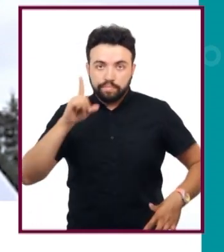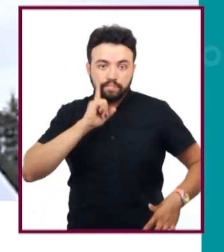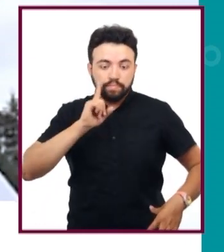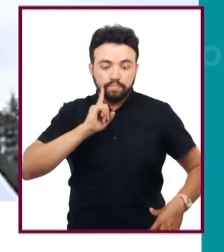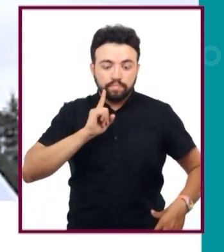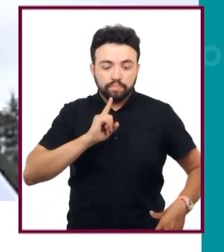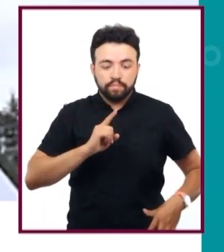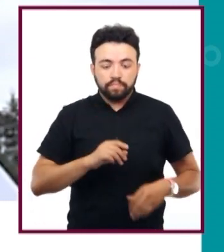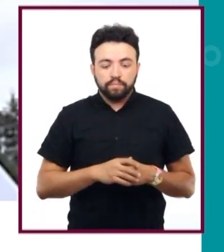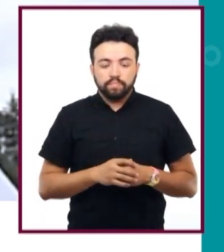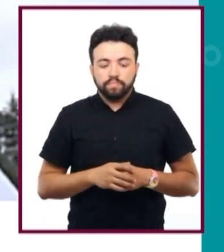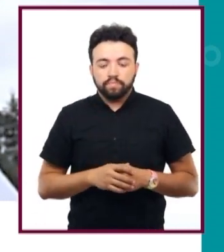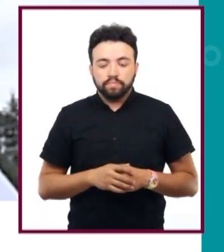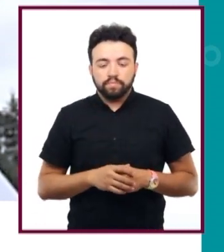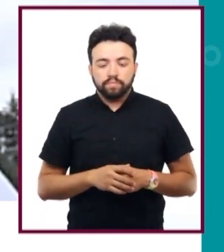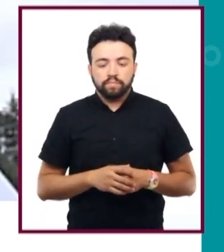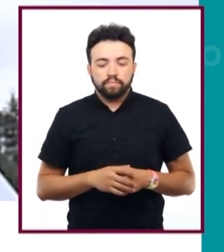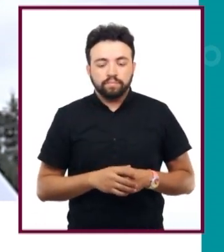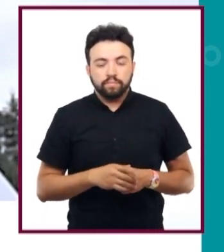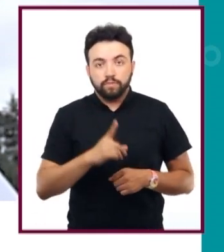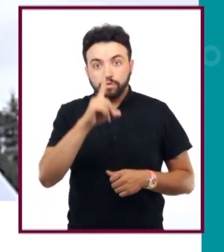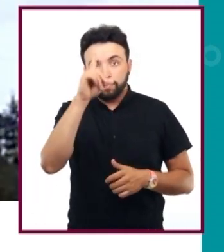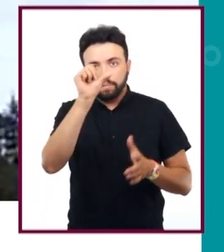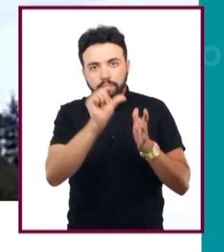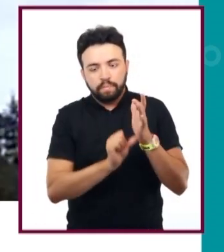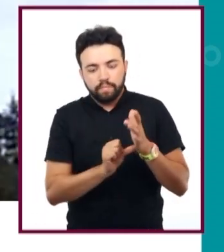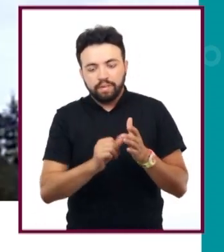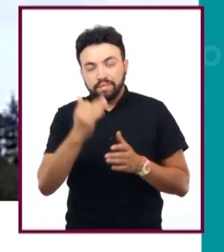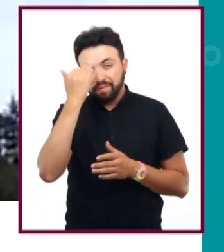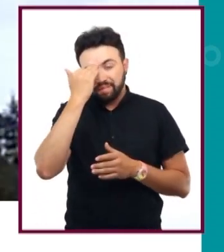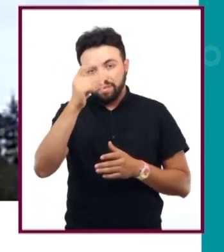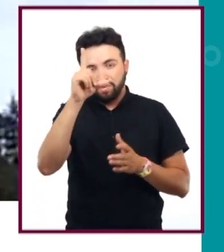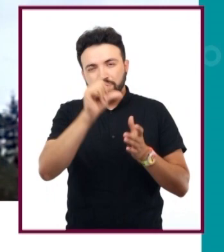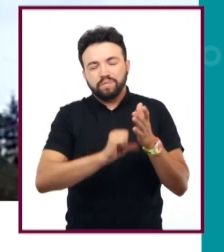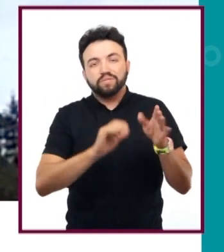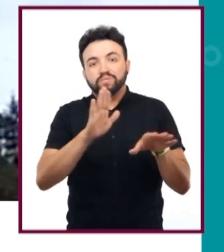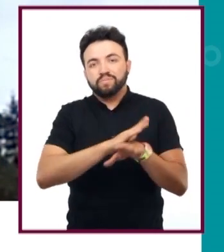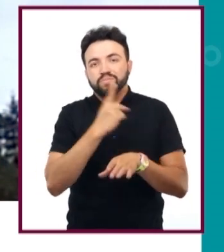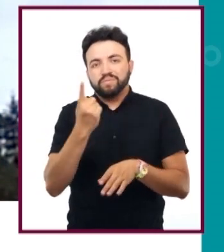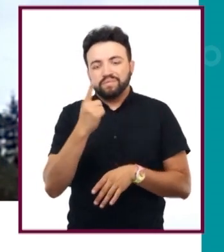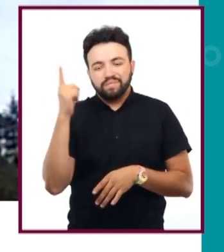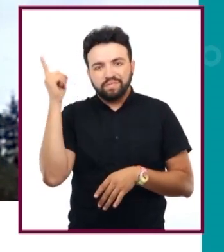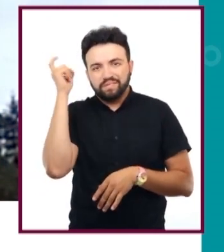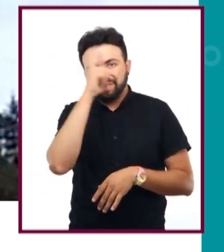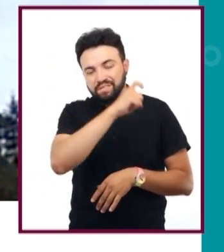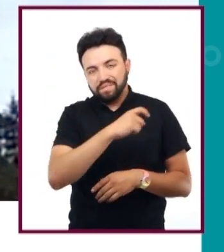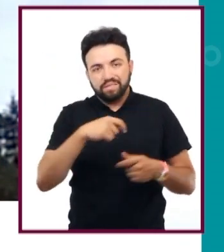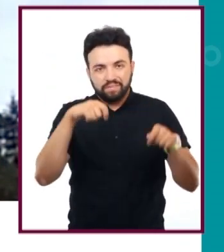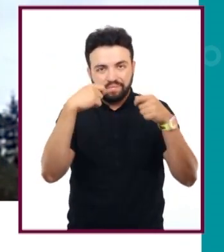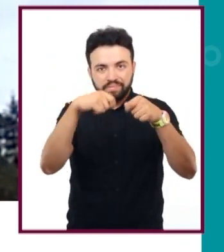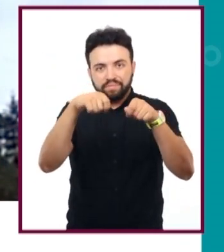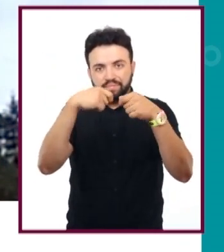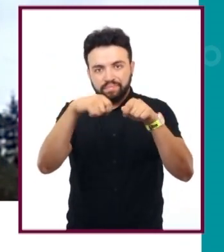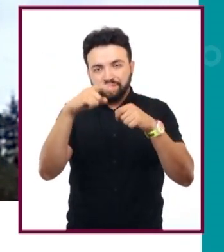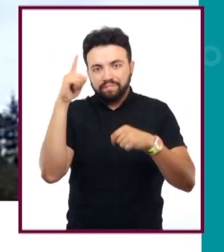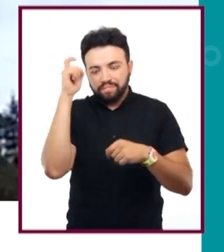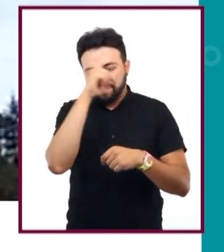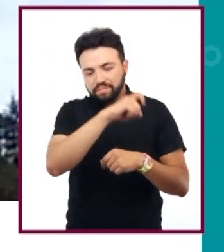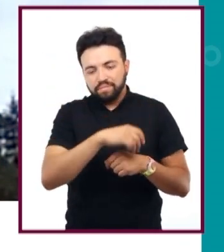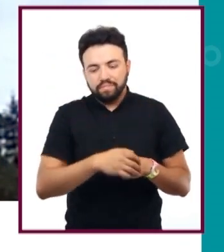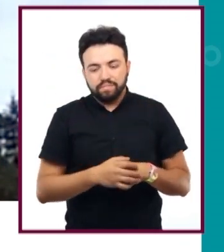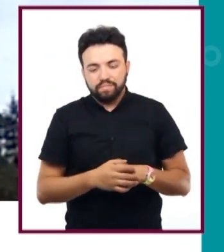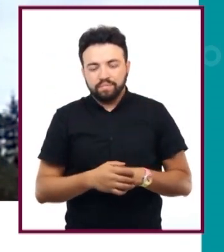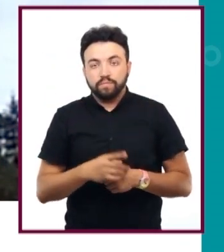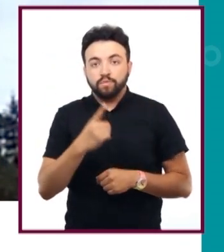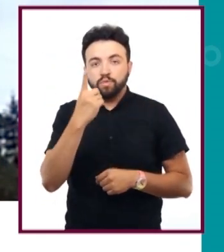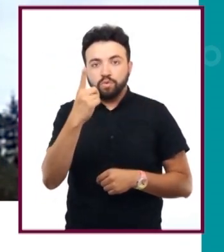Por ejemplo, voy a hacer un ejemplo, como un vestido. Bueno, sí, un vestido un mes. Tarda un mes porque